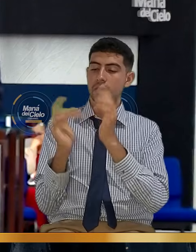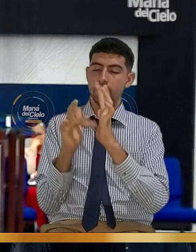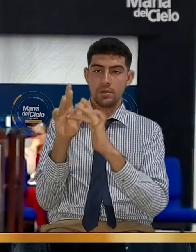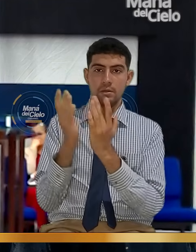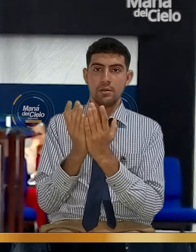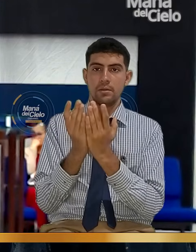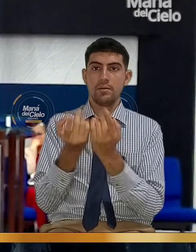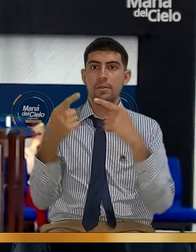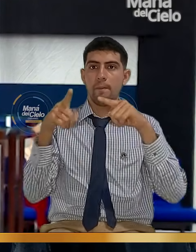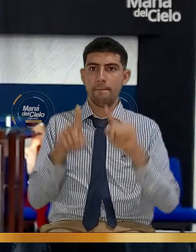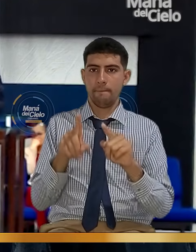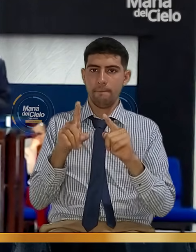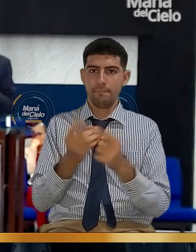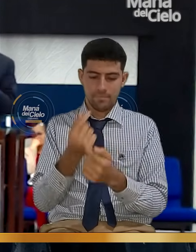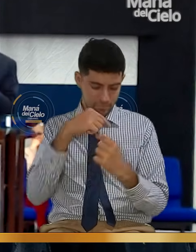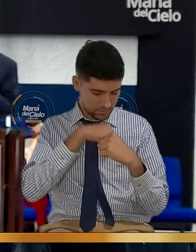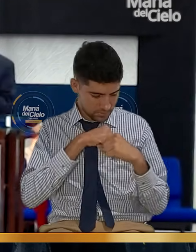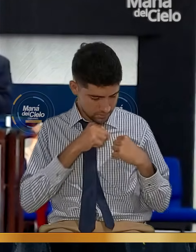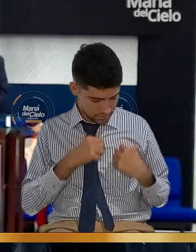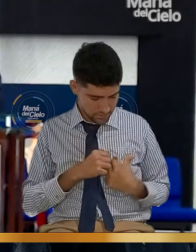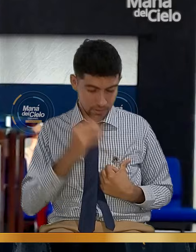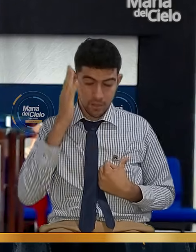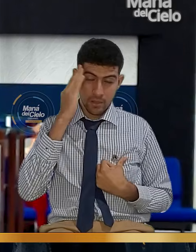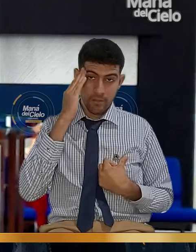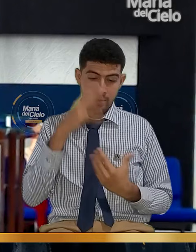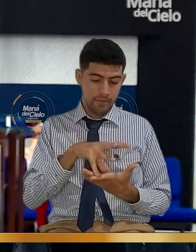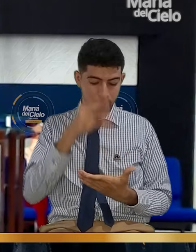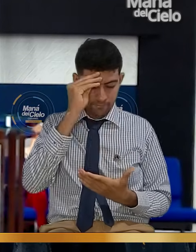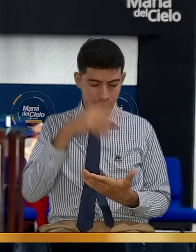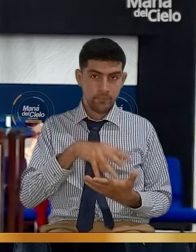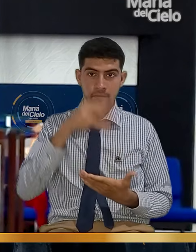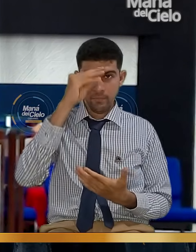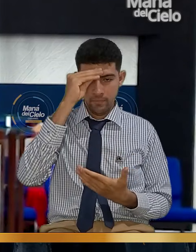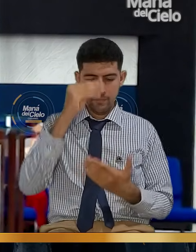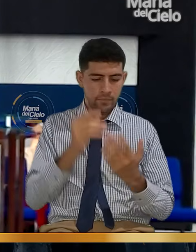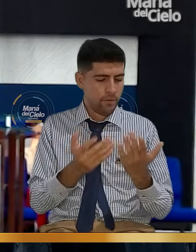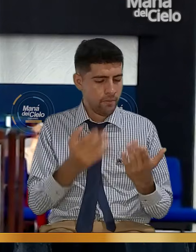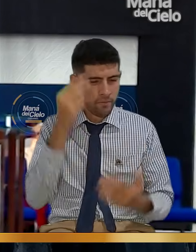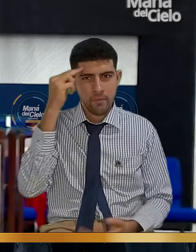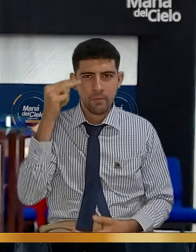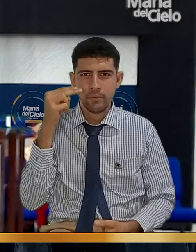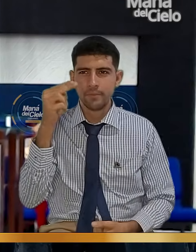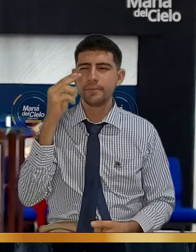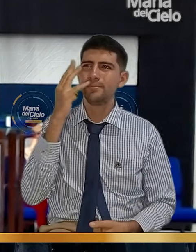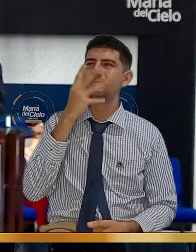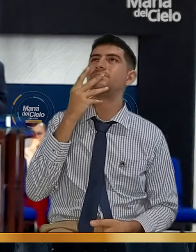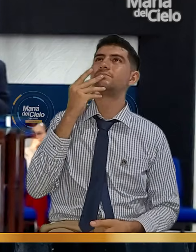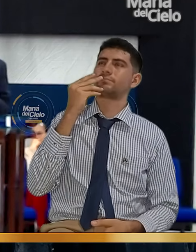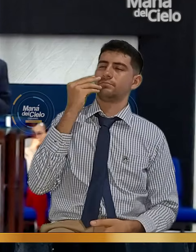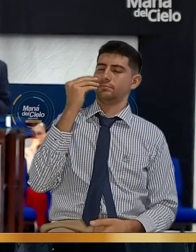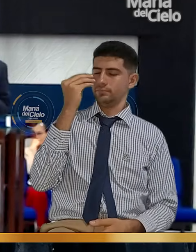y se tienen tablet, pero también qué bueno tenerla en la tabla del corazón. Saber